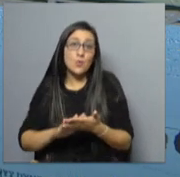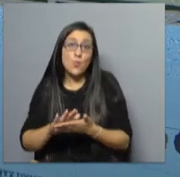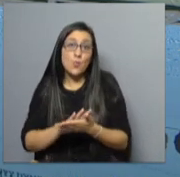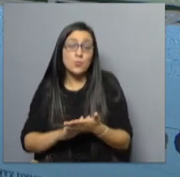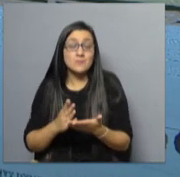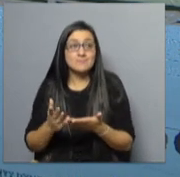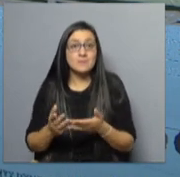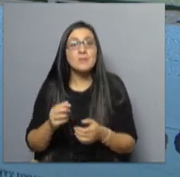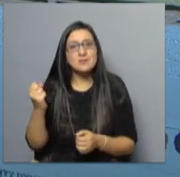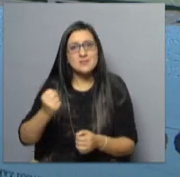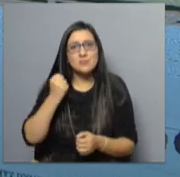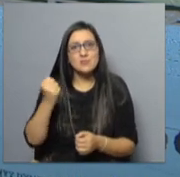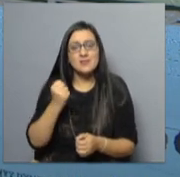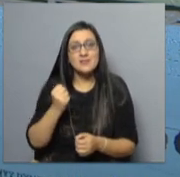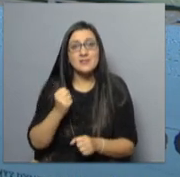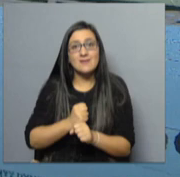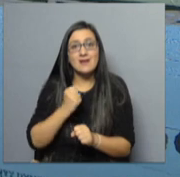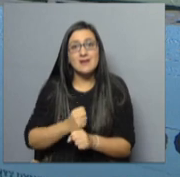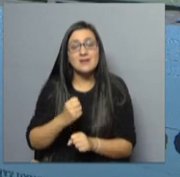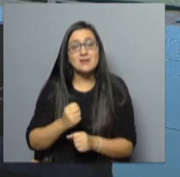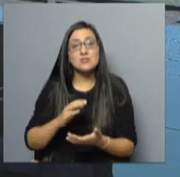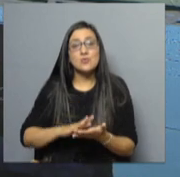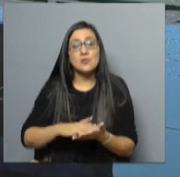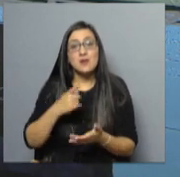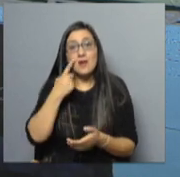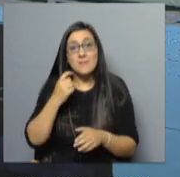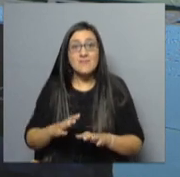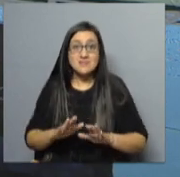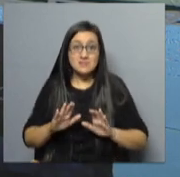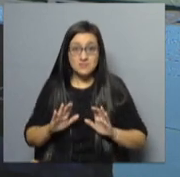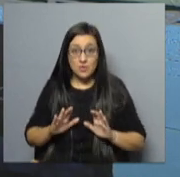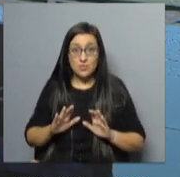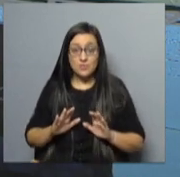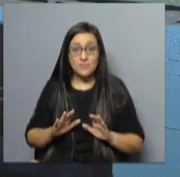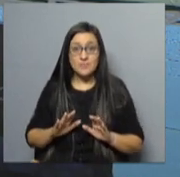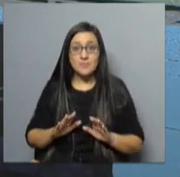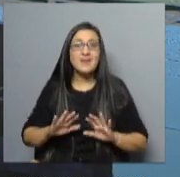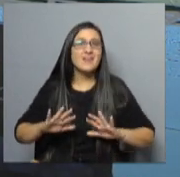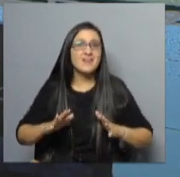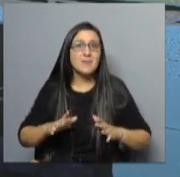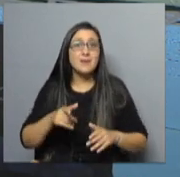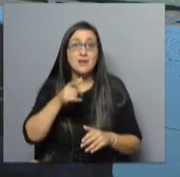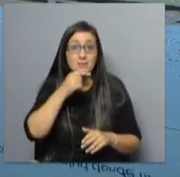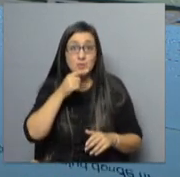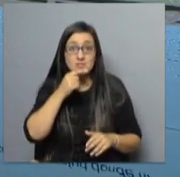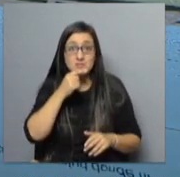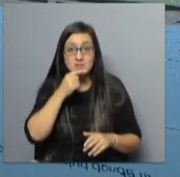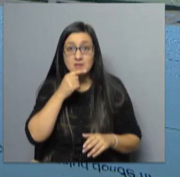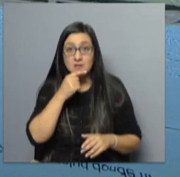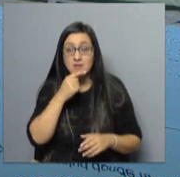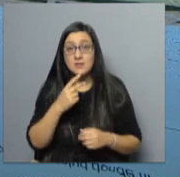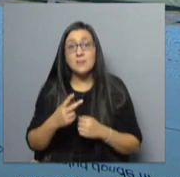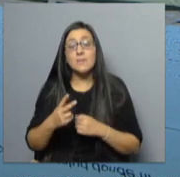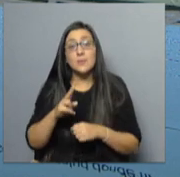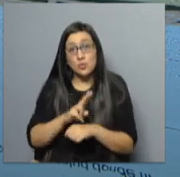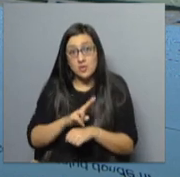trabajar sobre la prevención y la comprensión del fenómeno para que el funcionario policial además esté resguardado